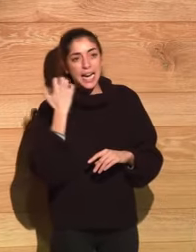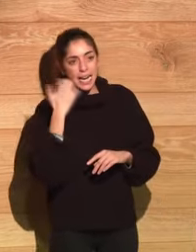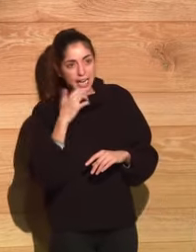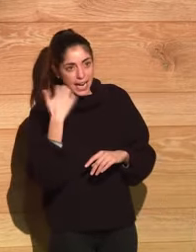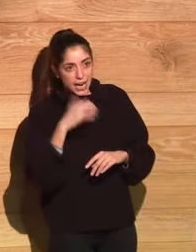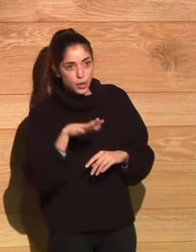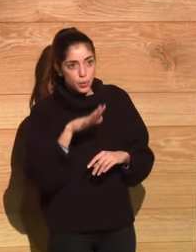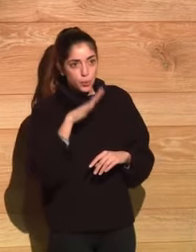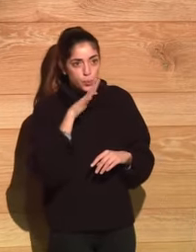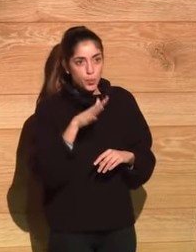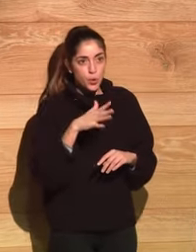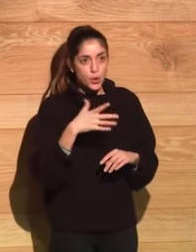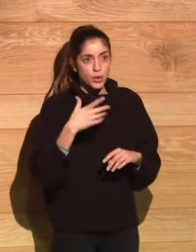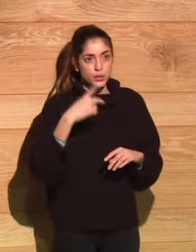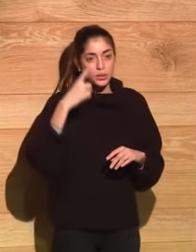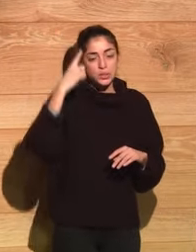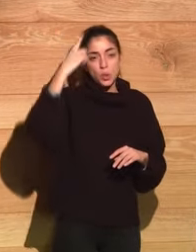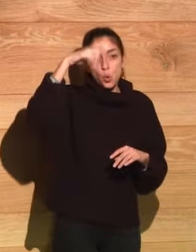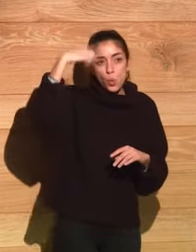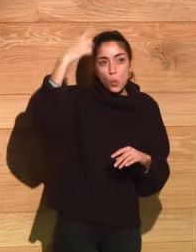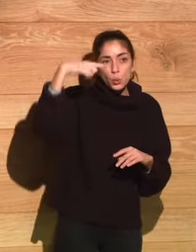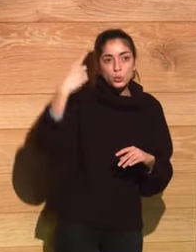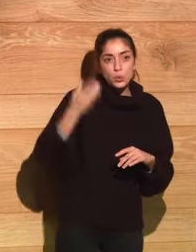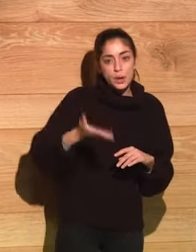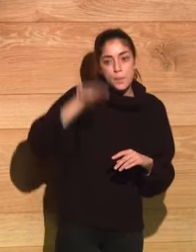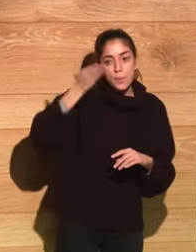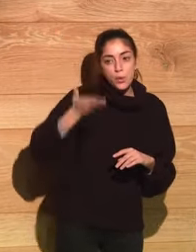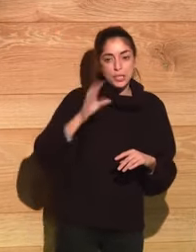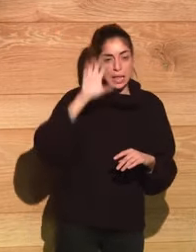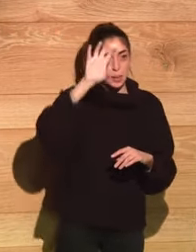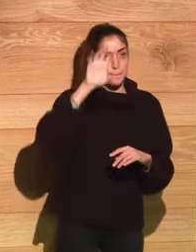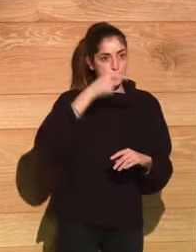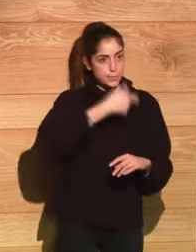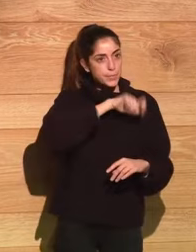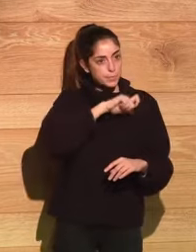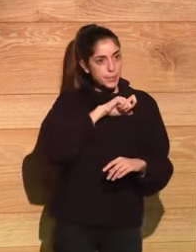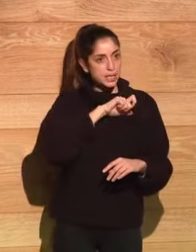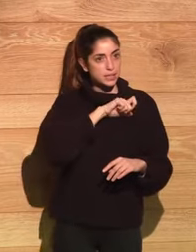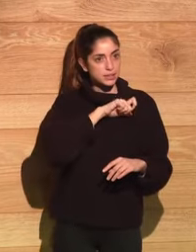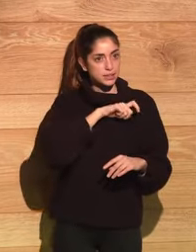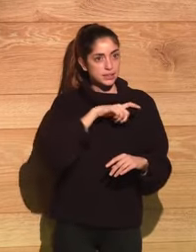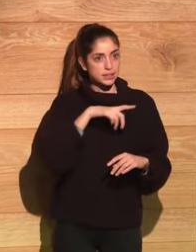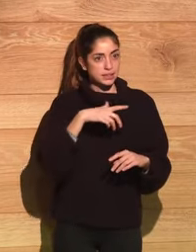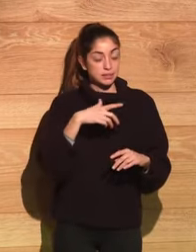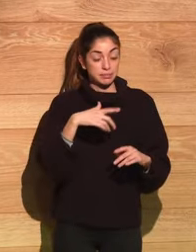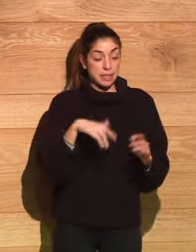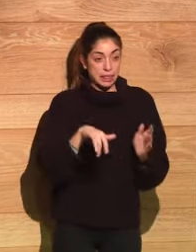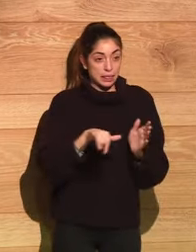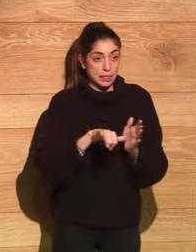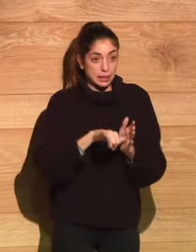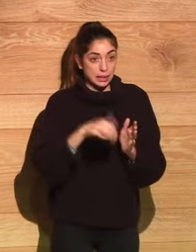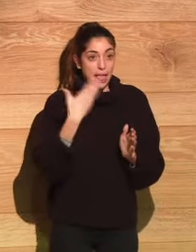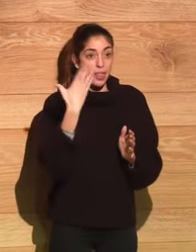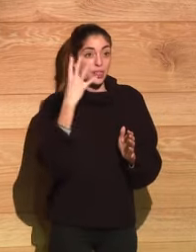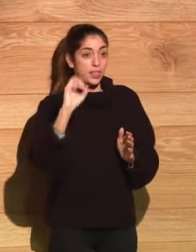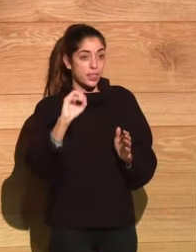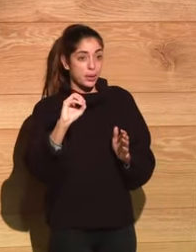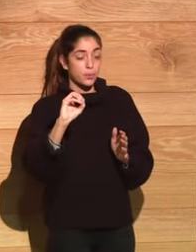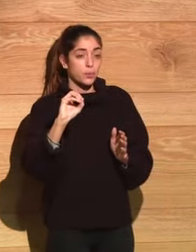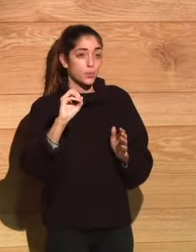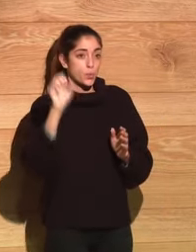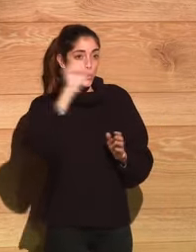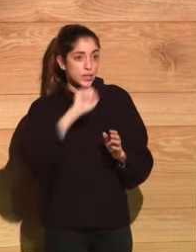han sido la alta cultura de este país pues durante cerca de 50 años y de pronto